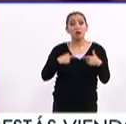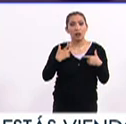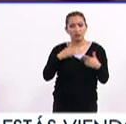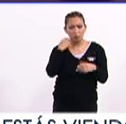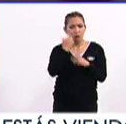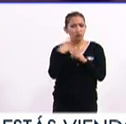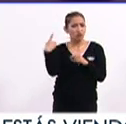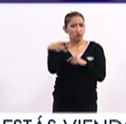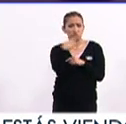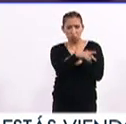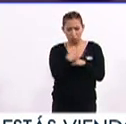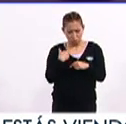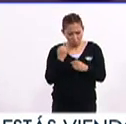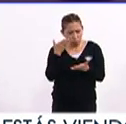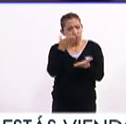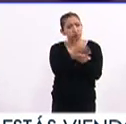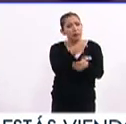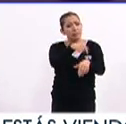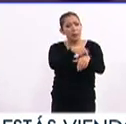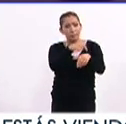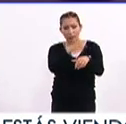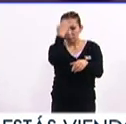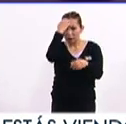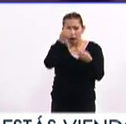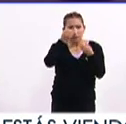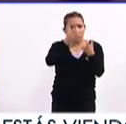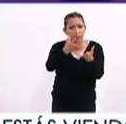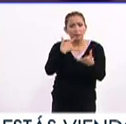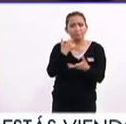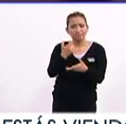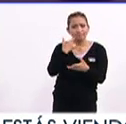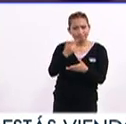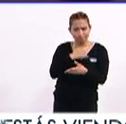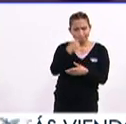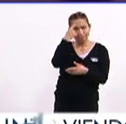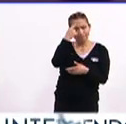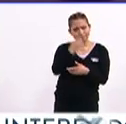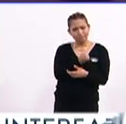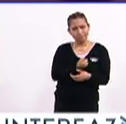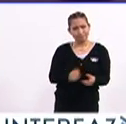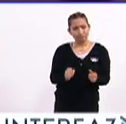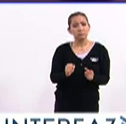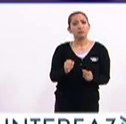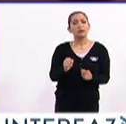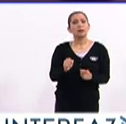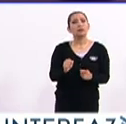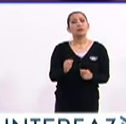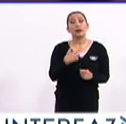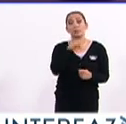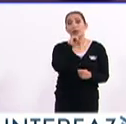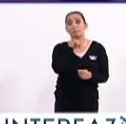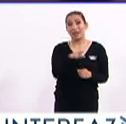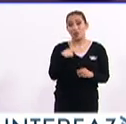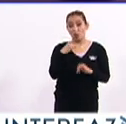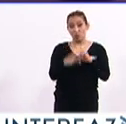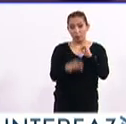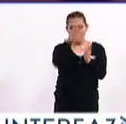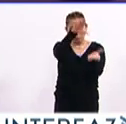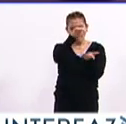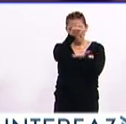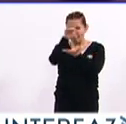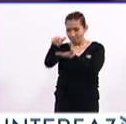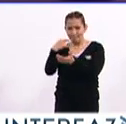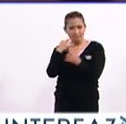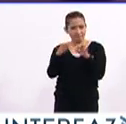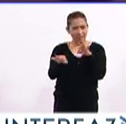que voluntariamente ofrecieron su tiempo, experiencia y esfuerzo y capacidades. Así fue como al final de este